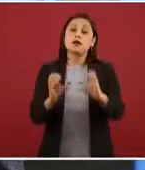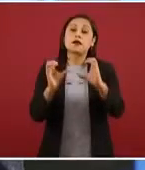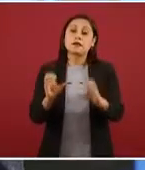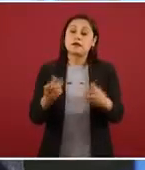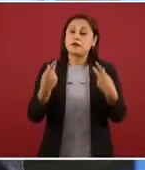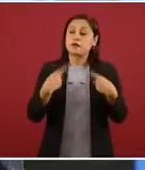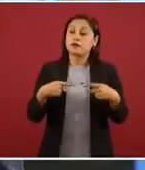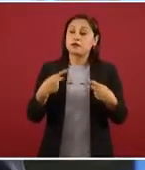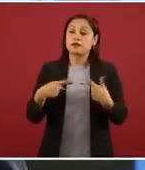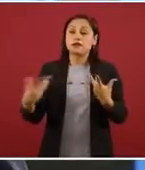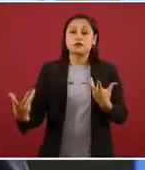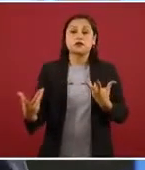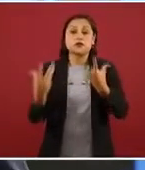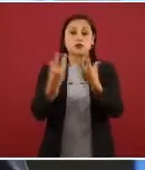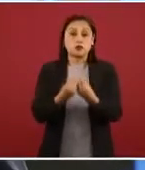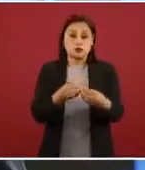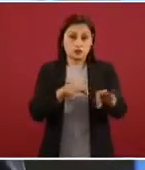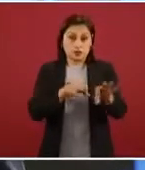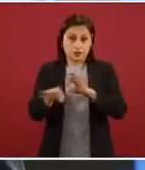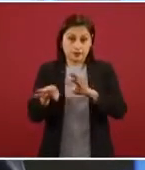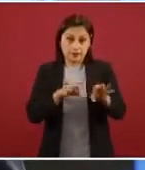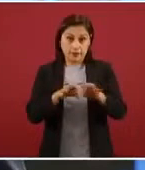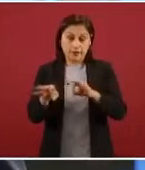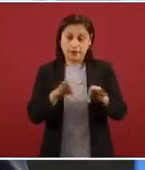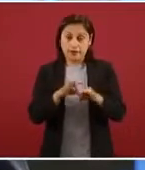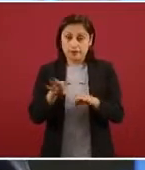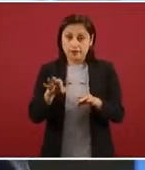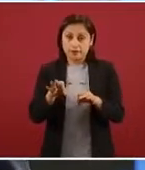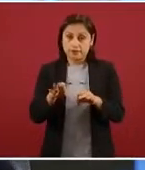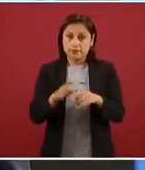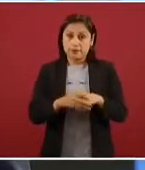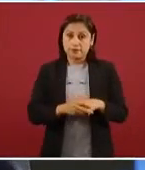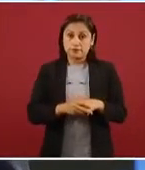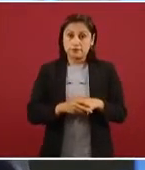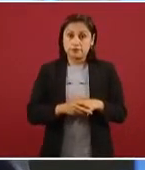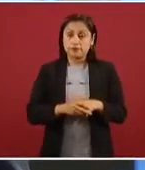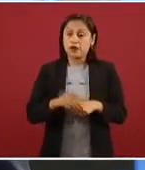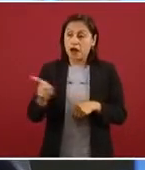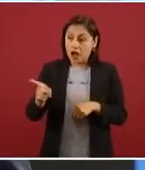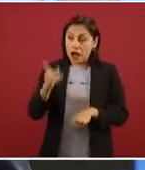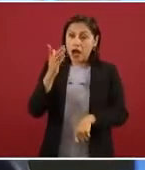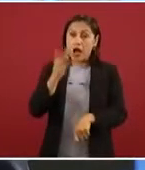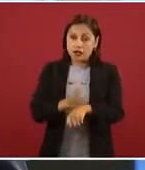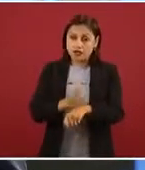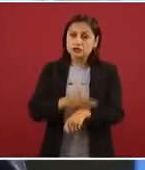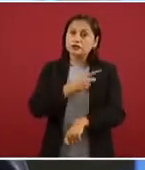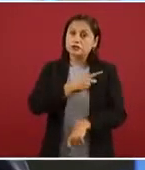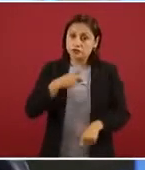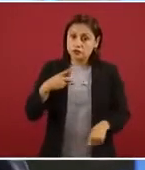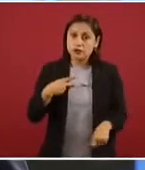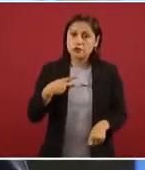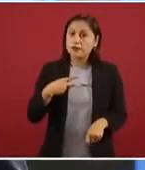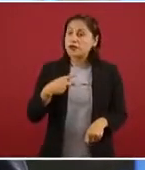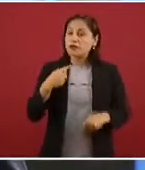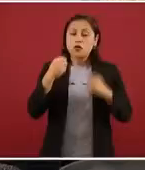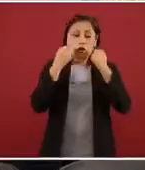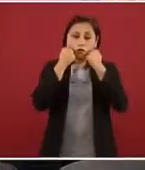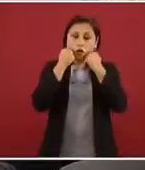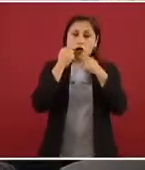Nada de impunidad, trátese de quien se trate,